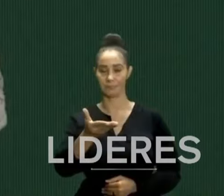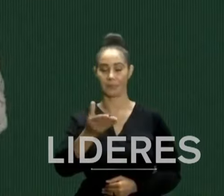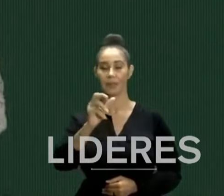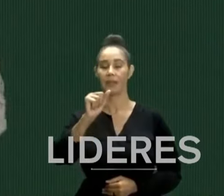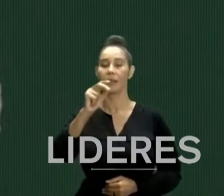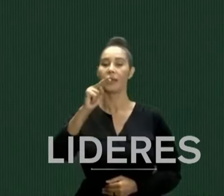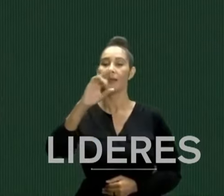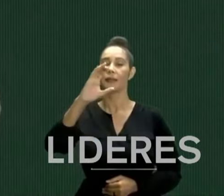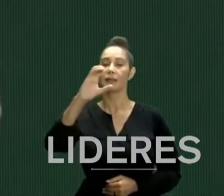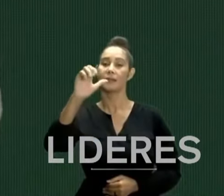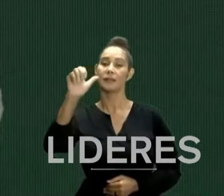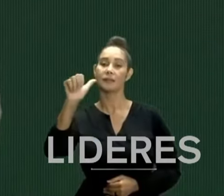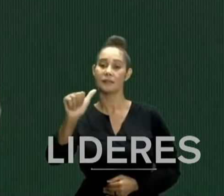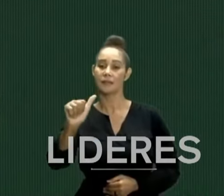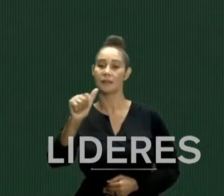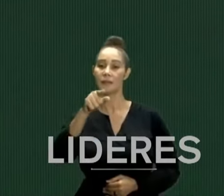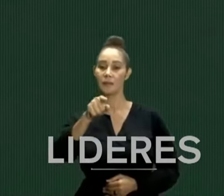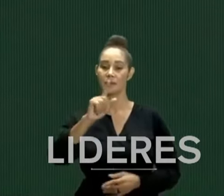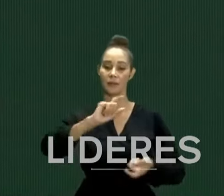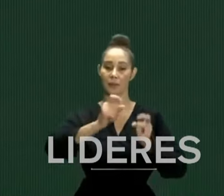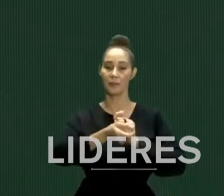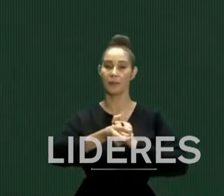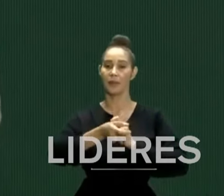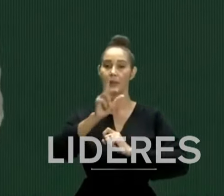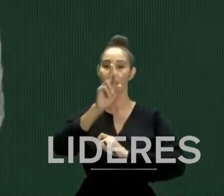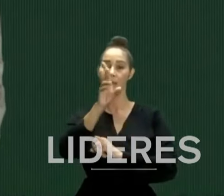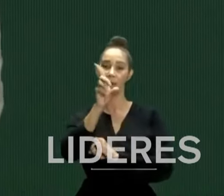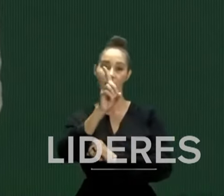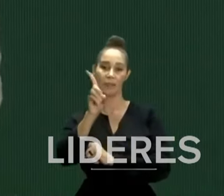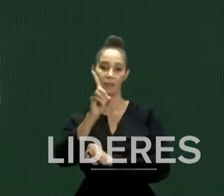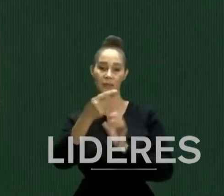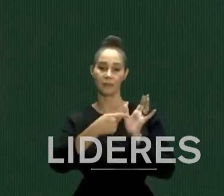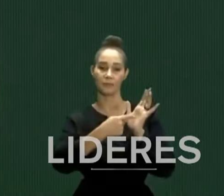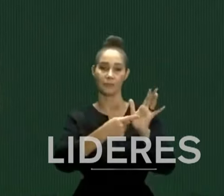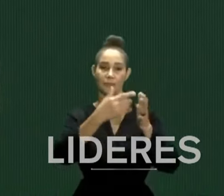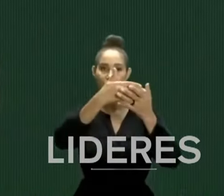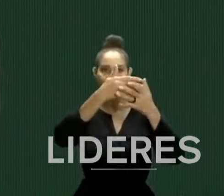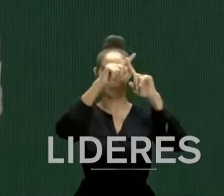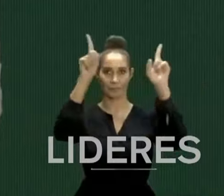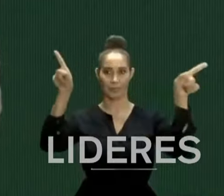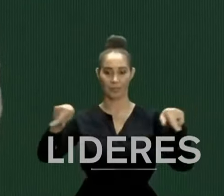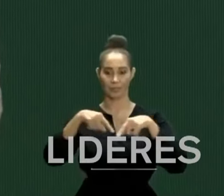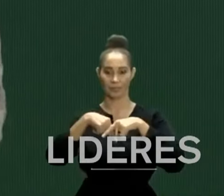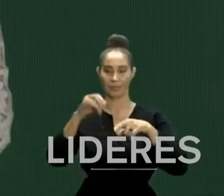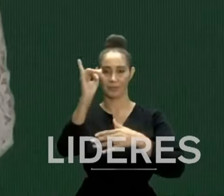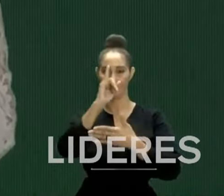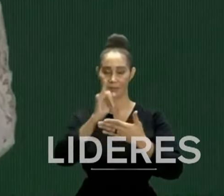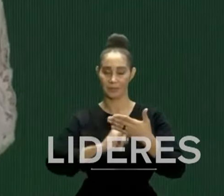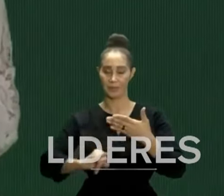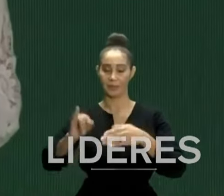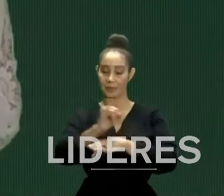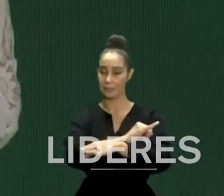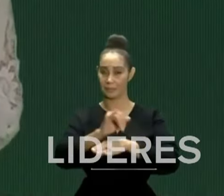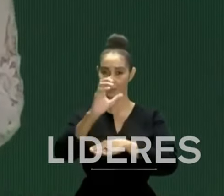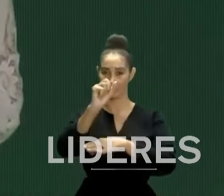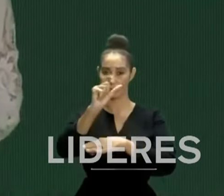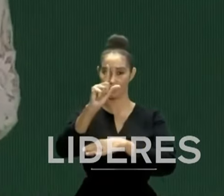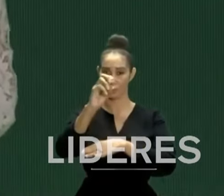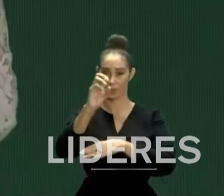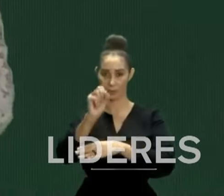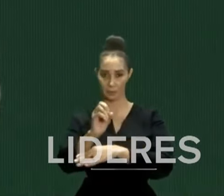Nilcia Luna y su colectivo Cambiarte RD, que nos deleita con el mural. Al ingeniero Carlos Bello, de